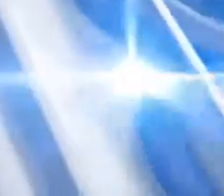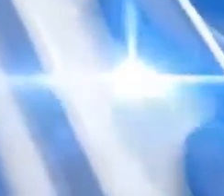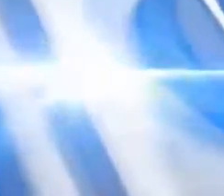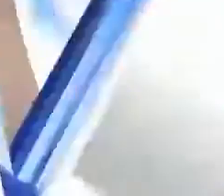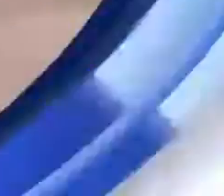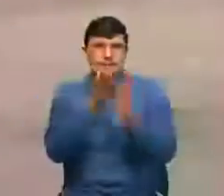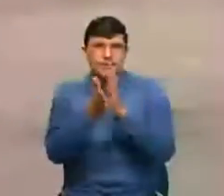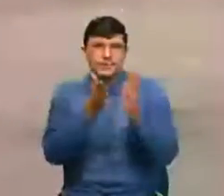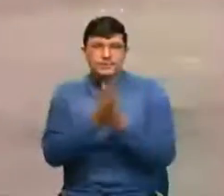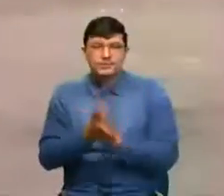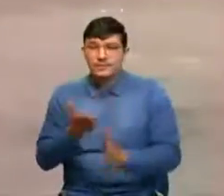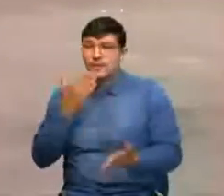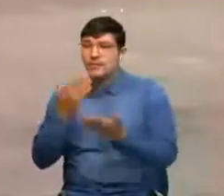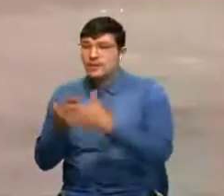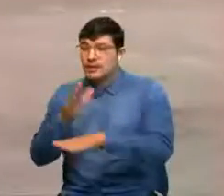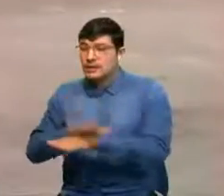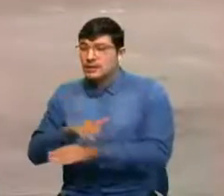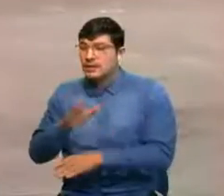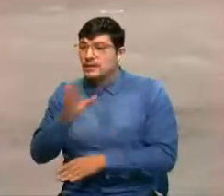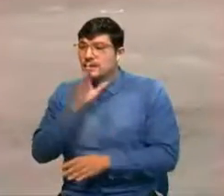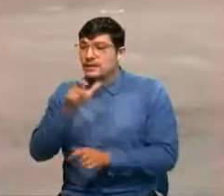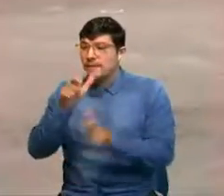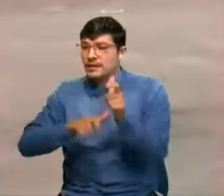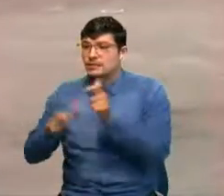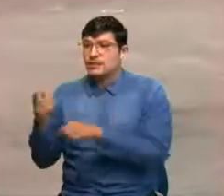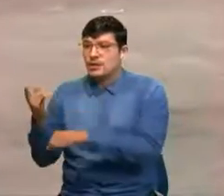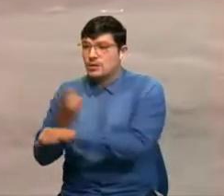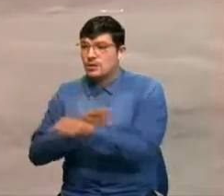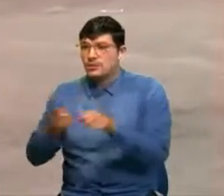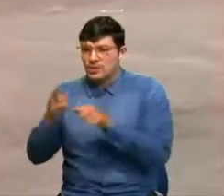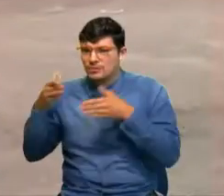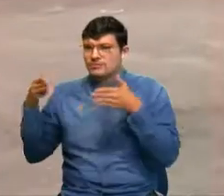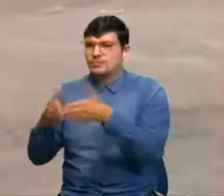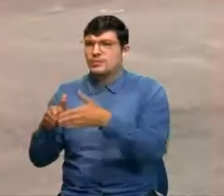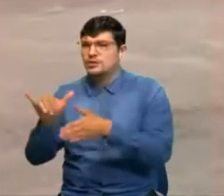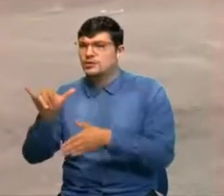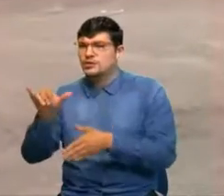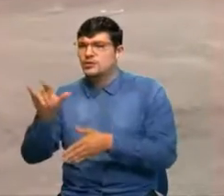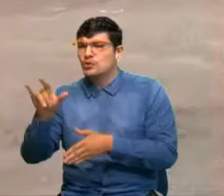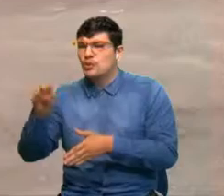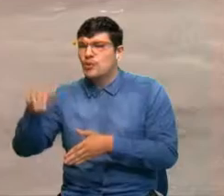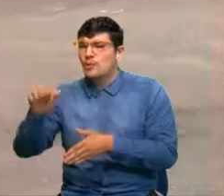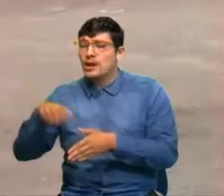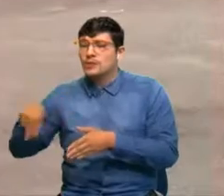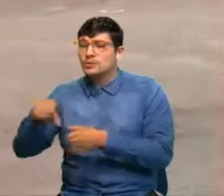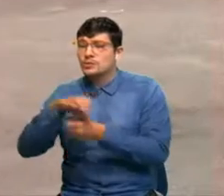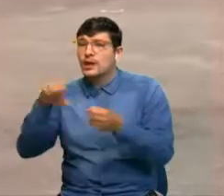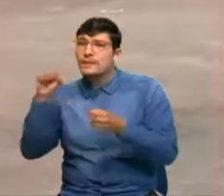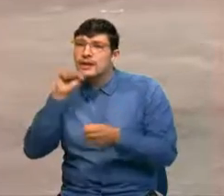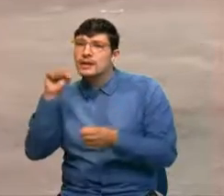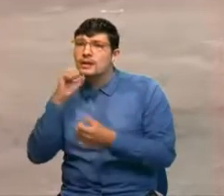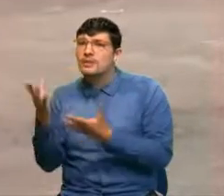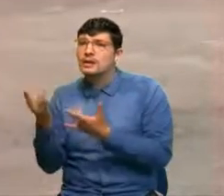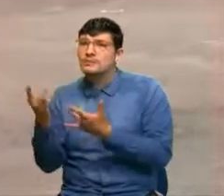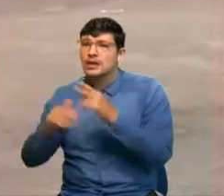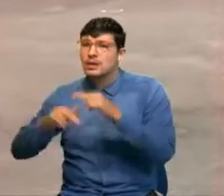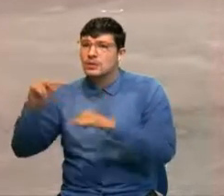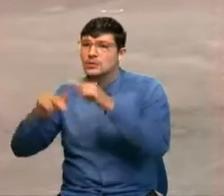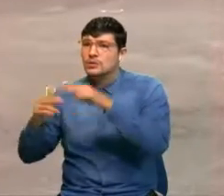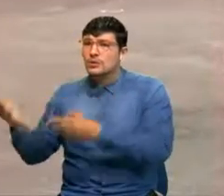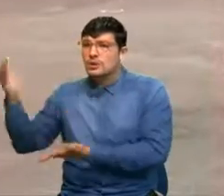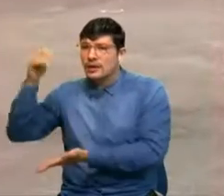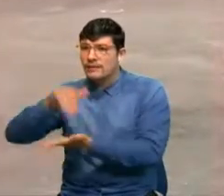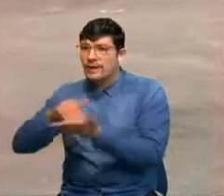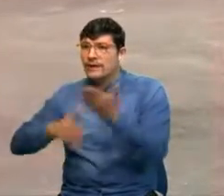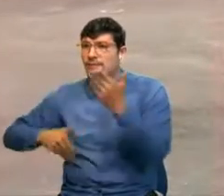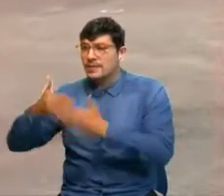Buenas tardes. Los usuarios del puerto fluvial Yuma en Barranca Bermeja están esperando que las obras se reanuden y vuelvan a tomar curso